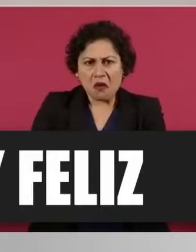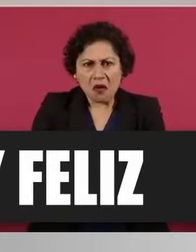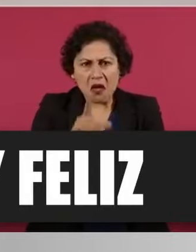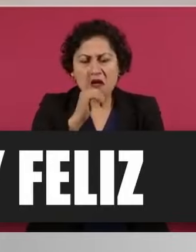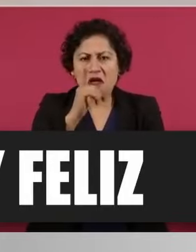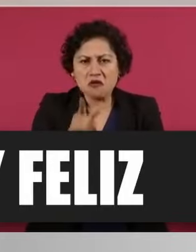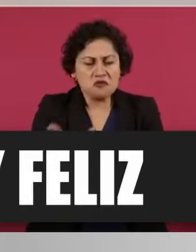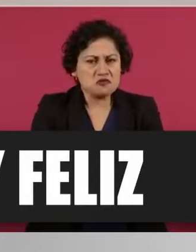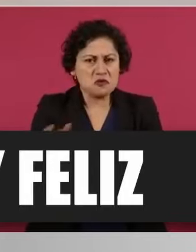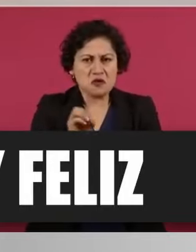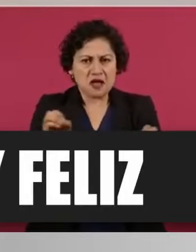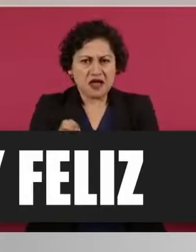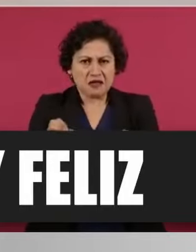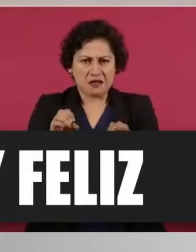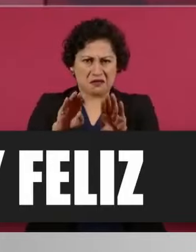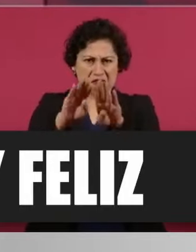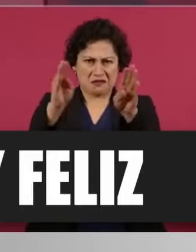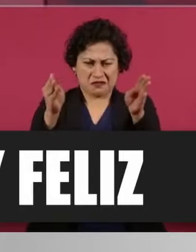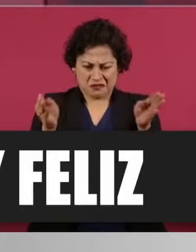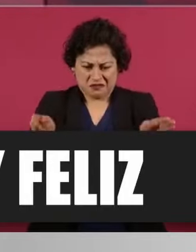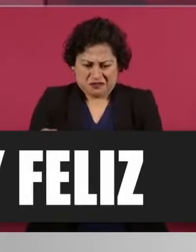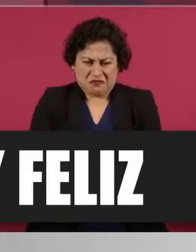de 30 metros cuadrados,